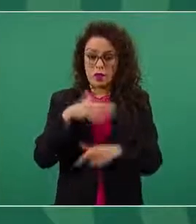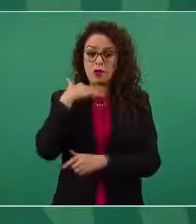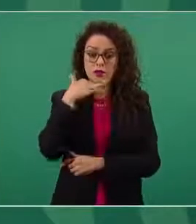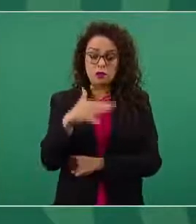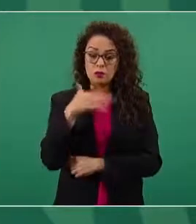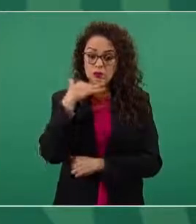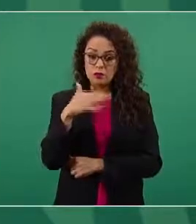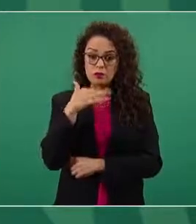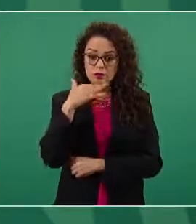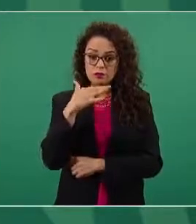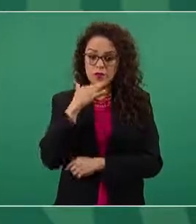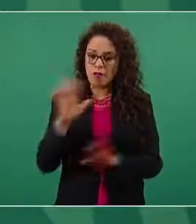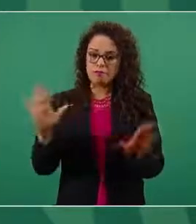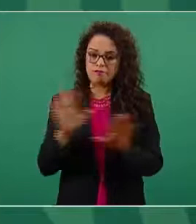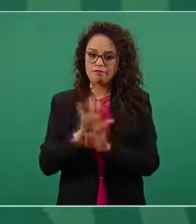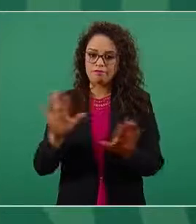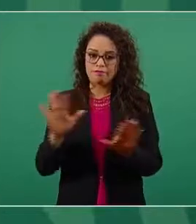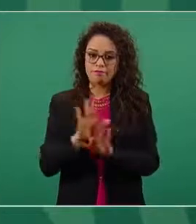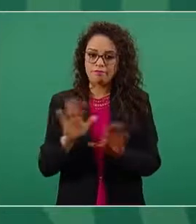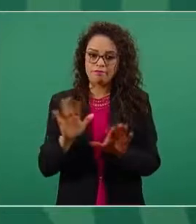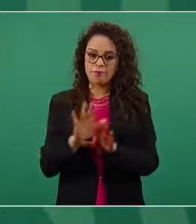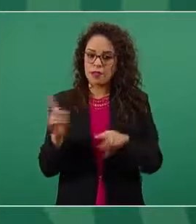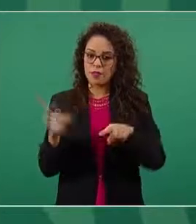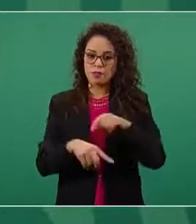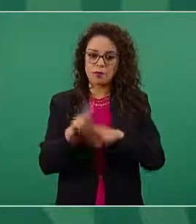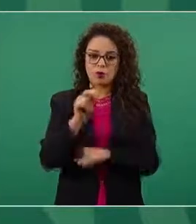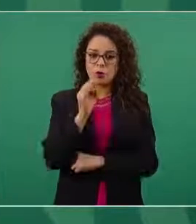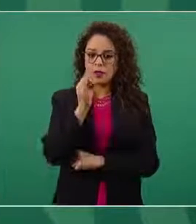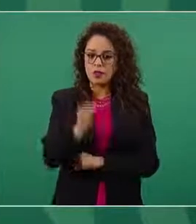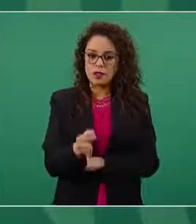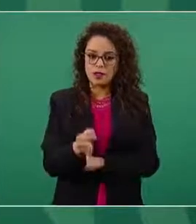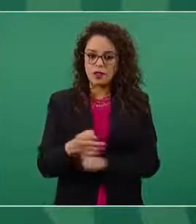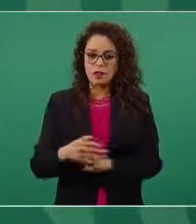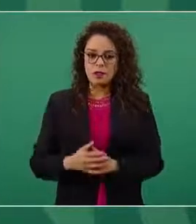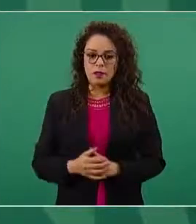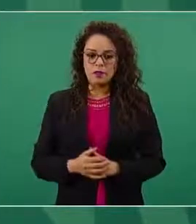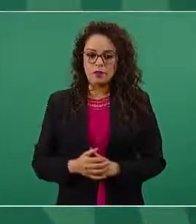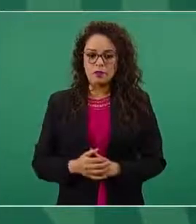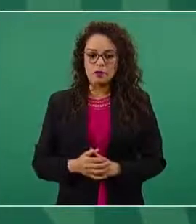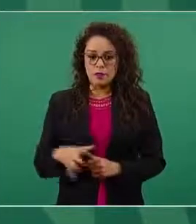no se acepta que